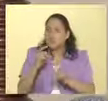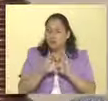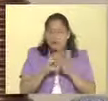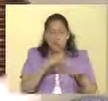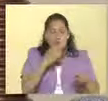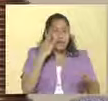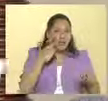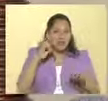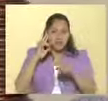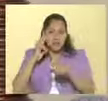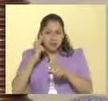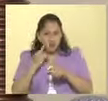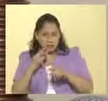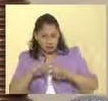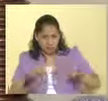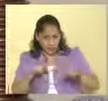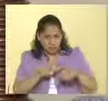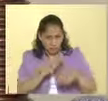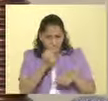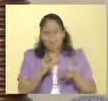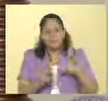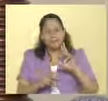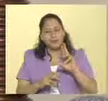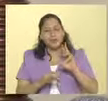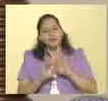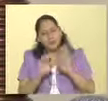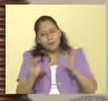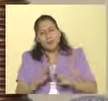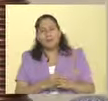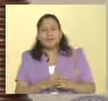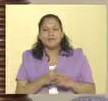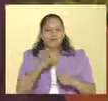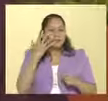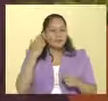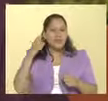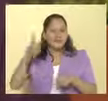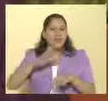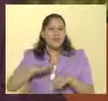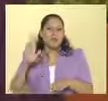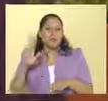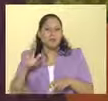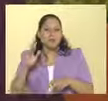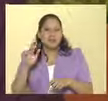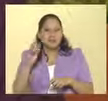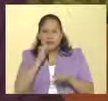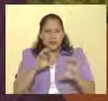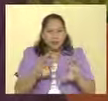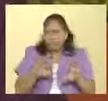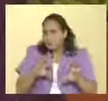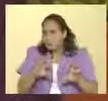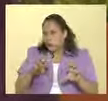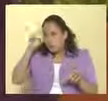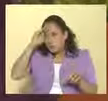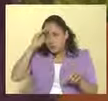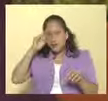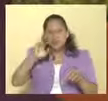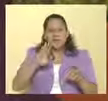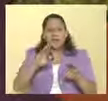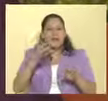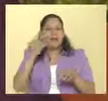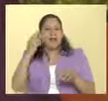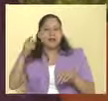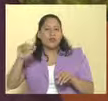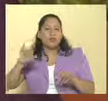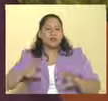diferente especie? En general, obviamente el gato es como siempre está como a la defensiva, pensemos que realmente un